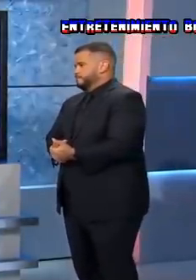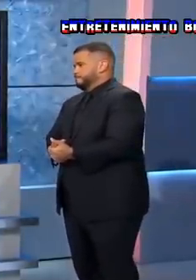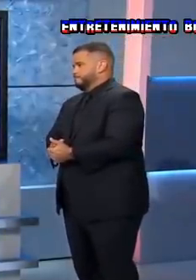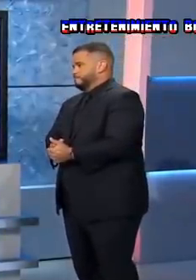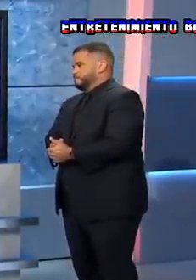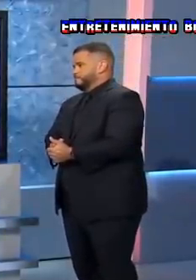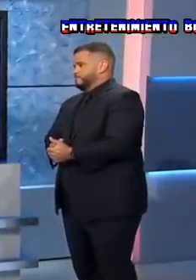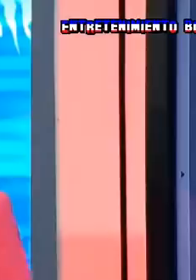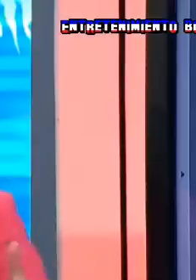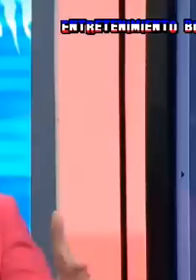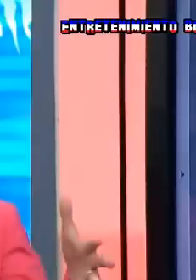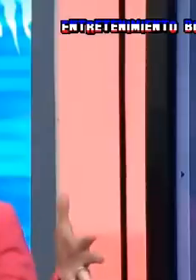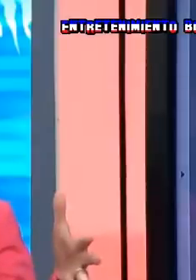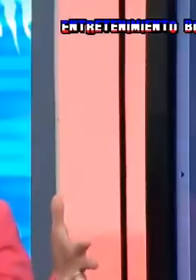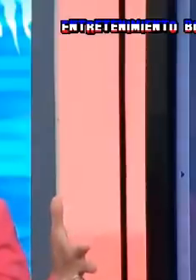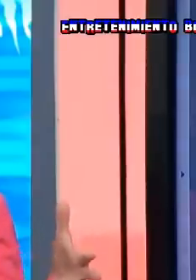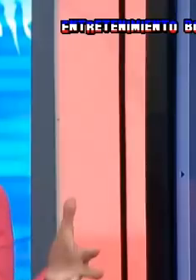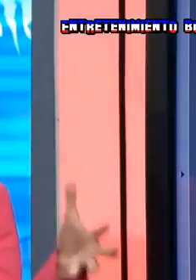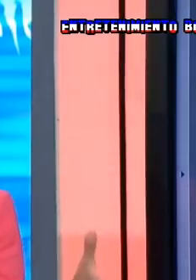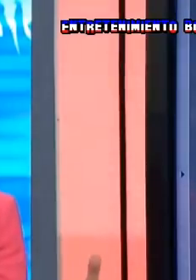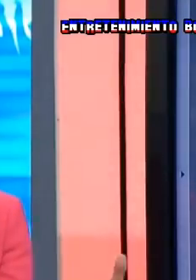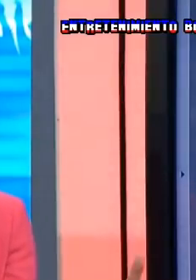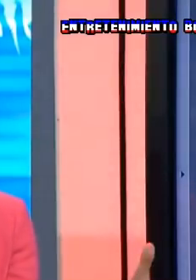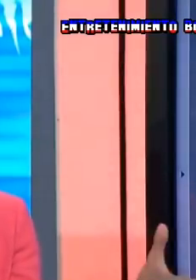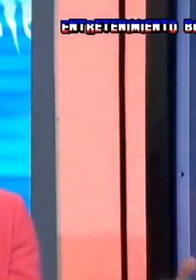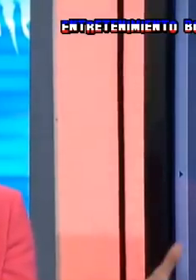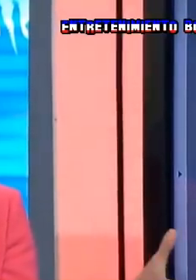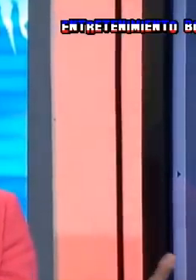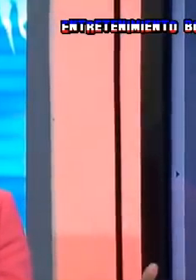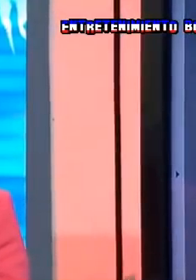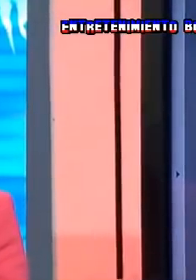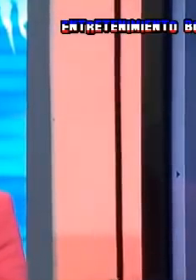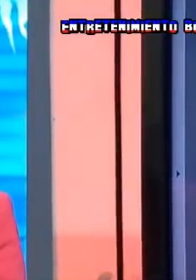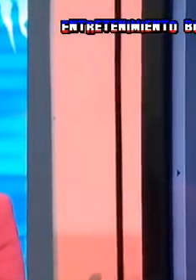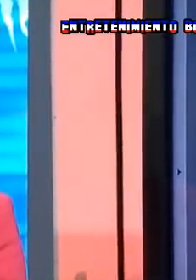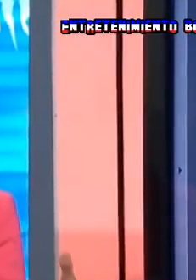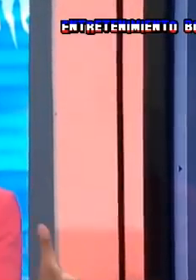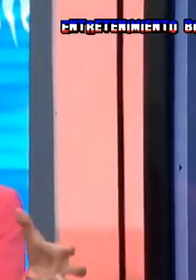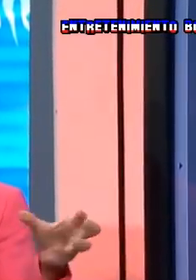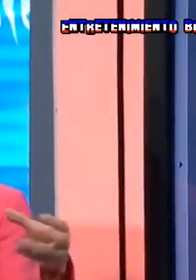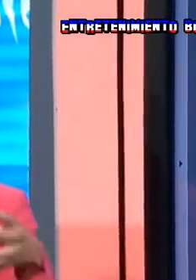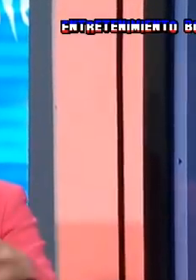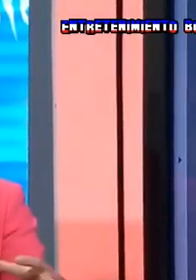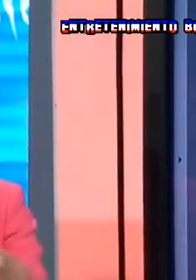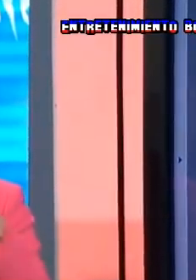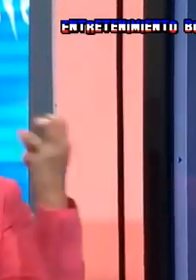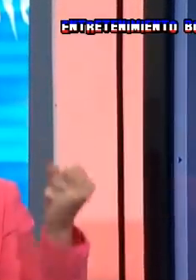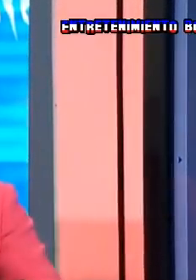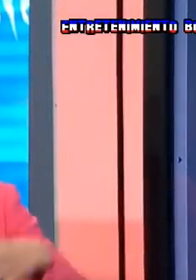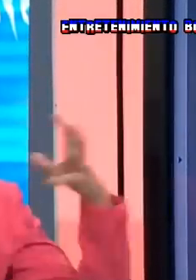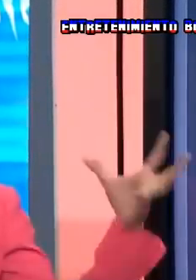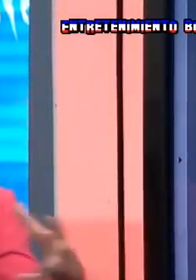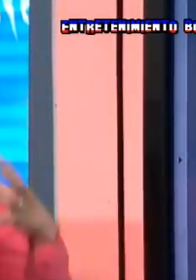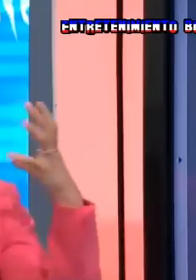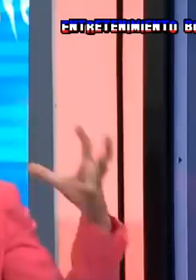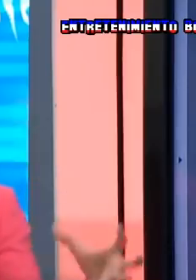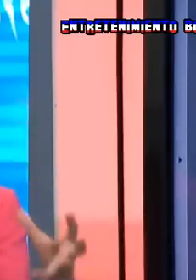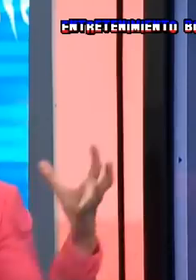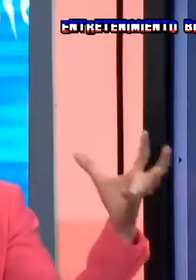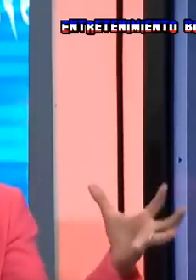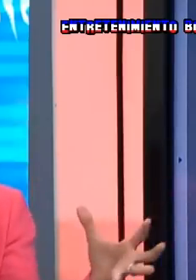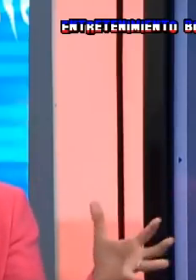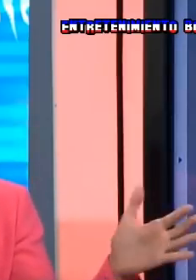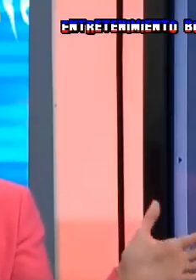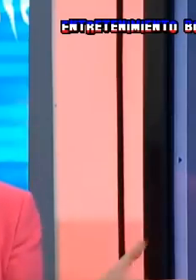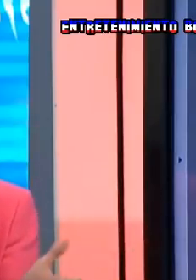fácil. Correcto, sí. Obviamente es mucho material. Fueron 3 meses, ¿verdad? Y obviamente tuvimos que sacar algunos eventos en la